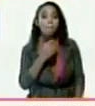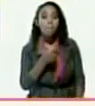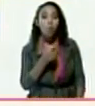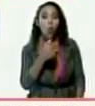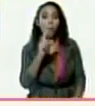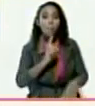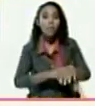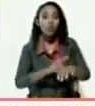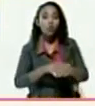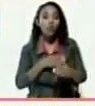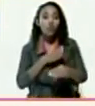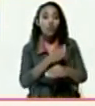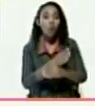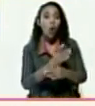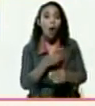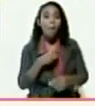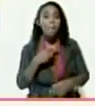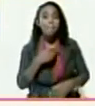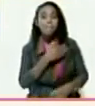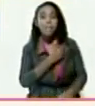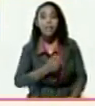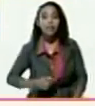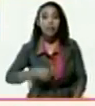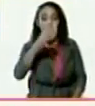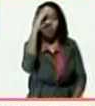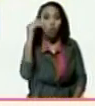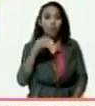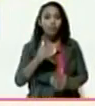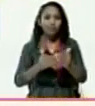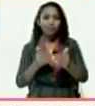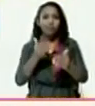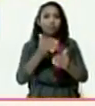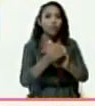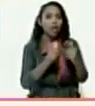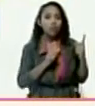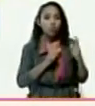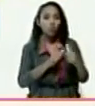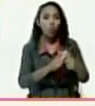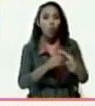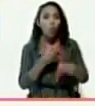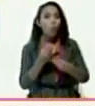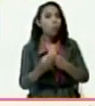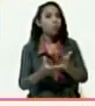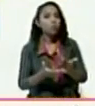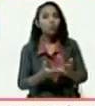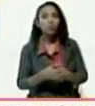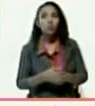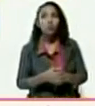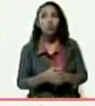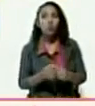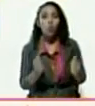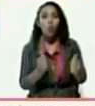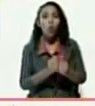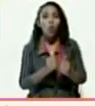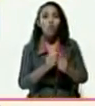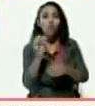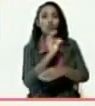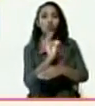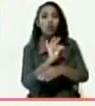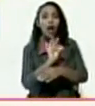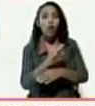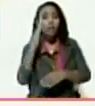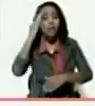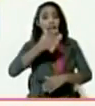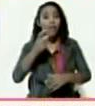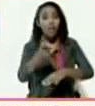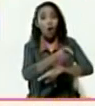en la oficina Oval con el presidente Donald Trump, pero después tiene una reunión con altos funcionarios militares